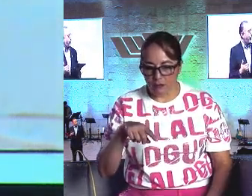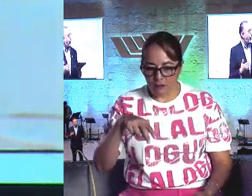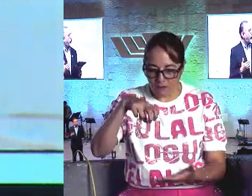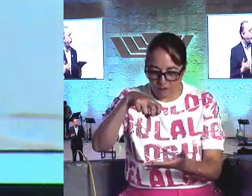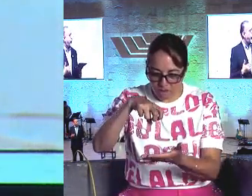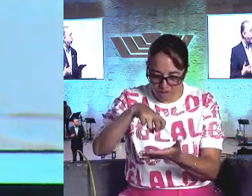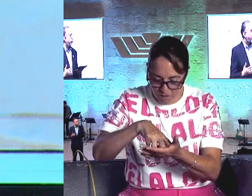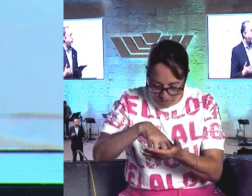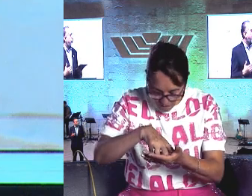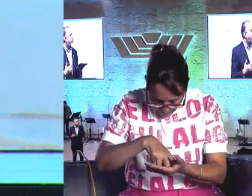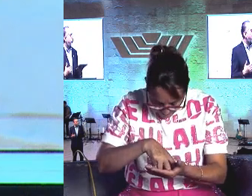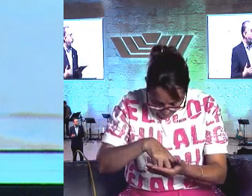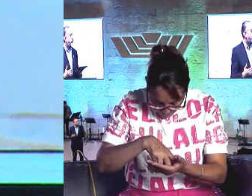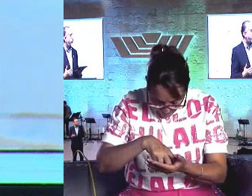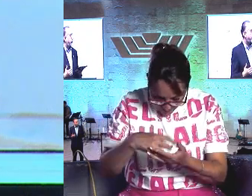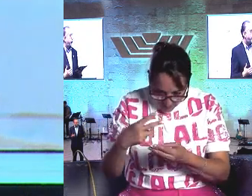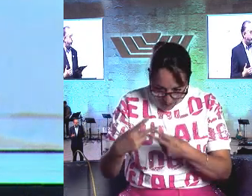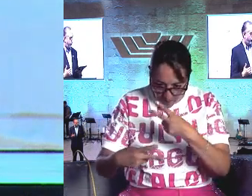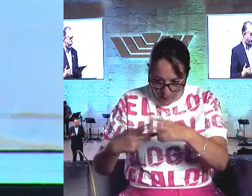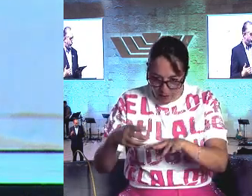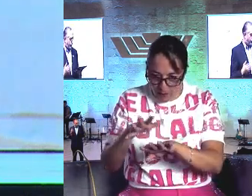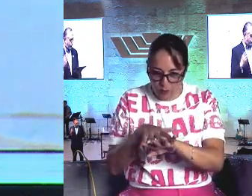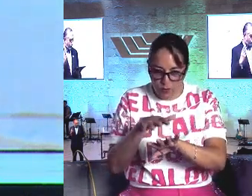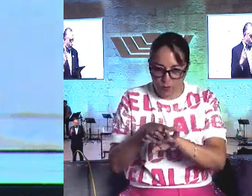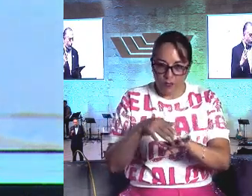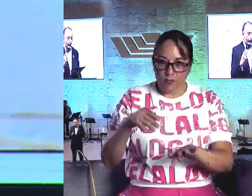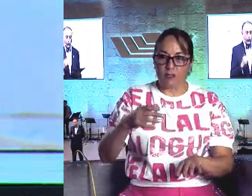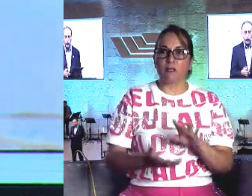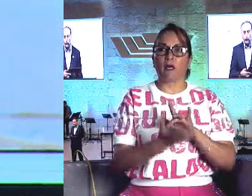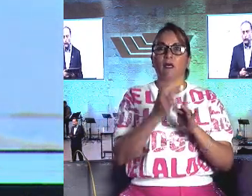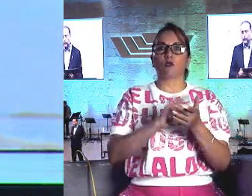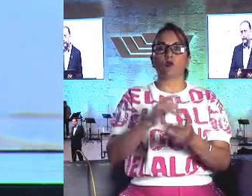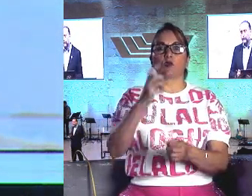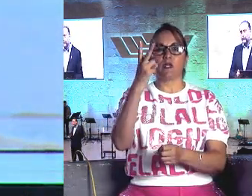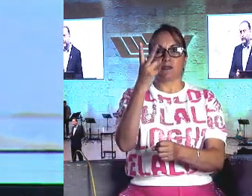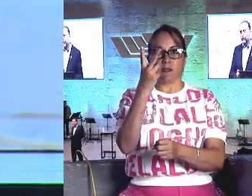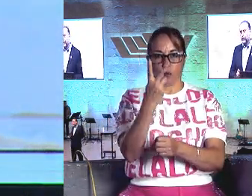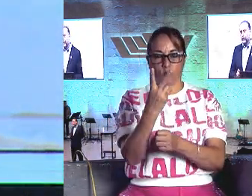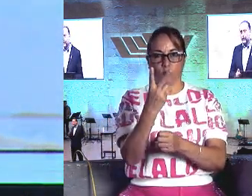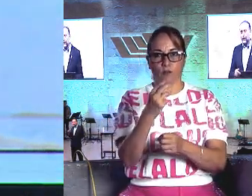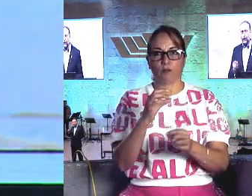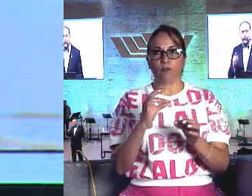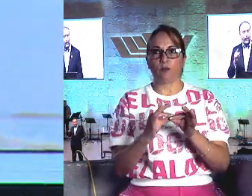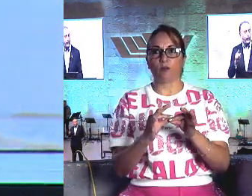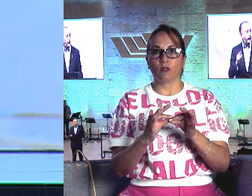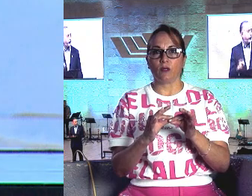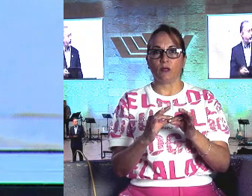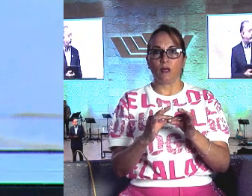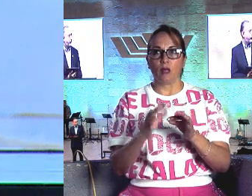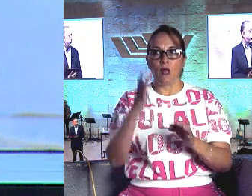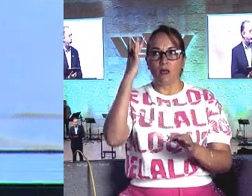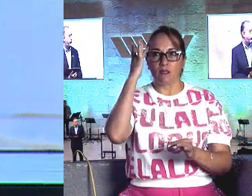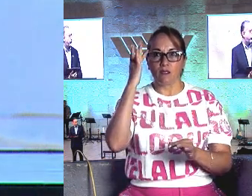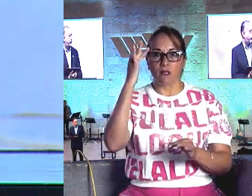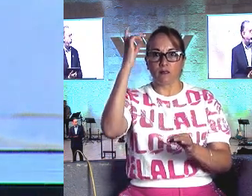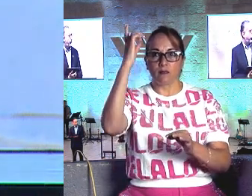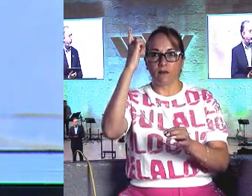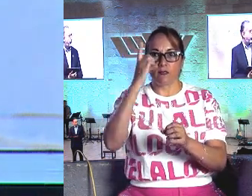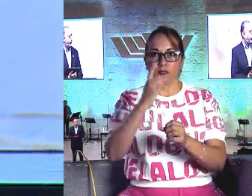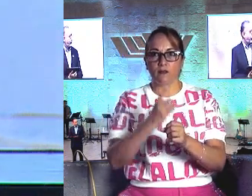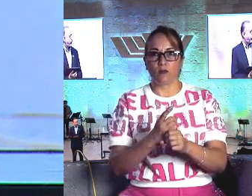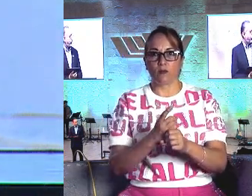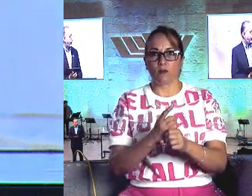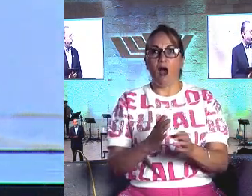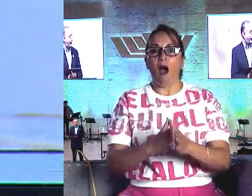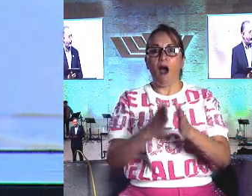a los pies de Jesús. Segundo propósito, la santificación. Ya